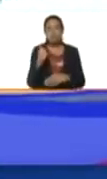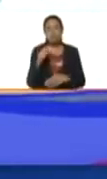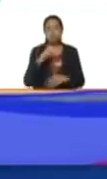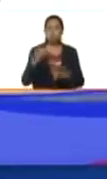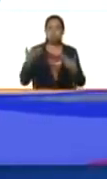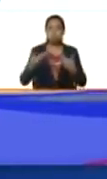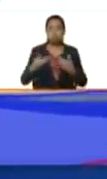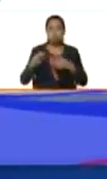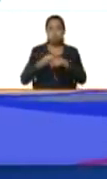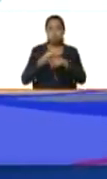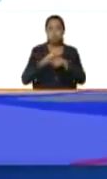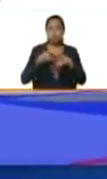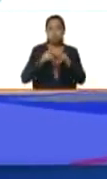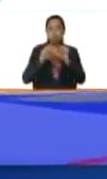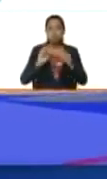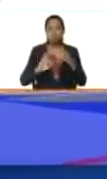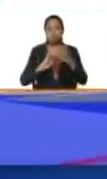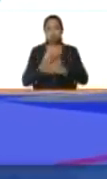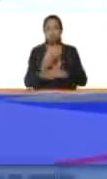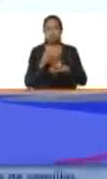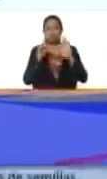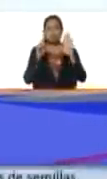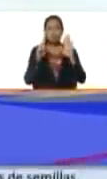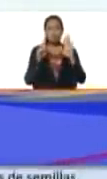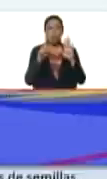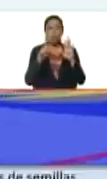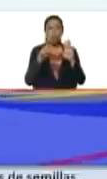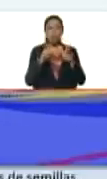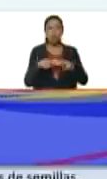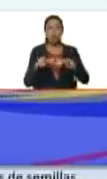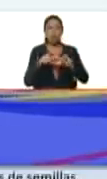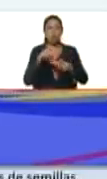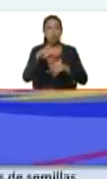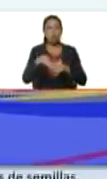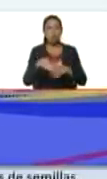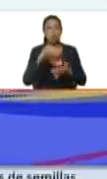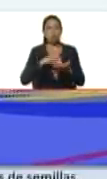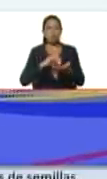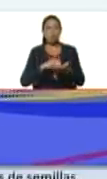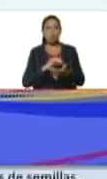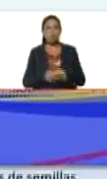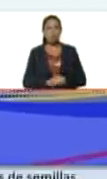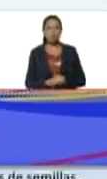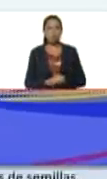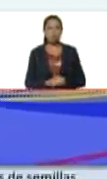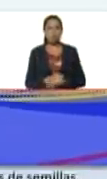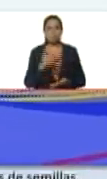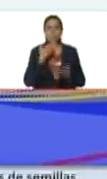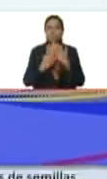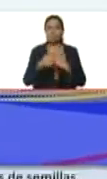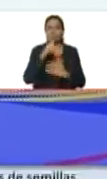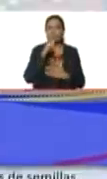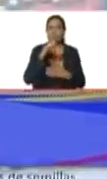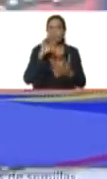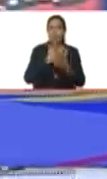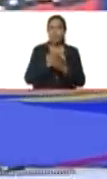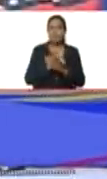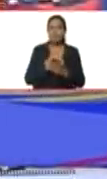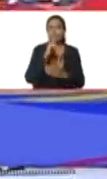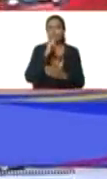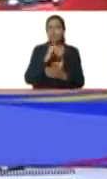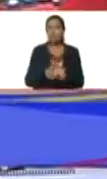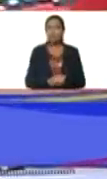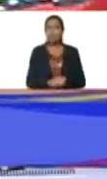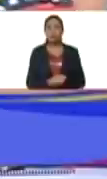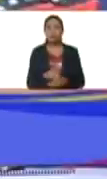recibimos la gobernación funcionaban 6 patrullas para todo el estado Miranda. Gracias a mi gran amigo, el